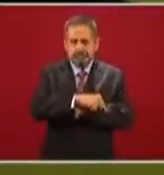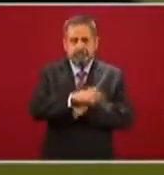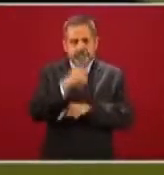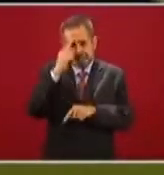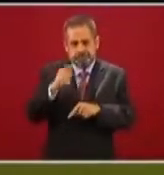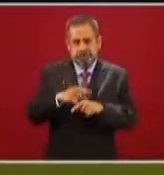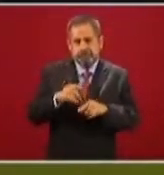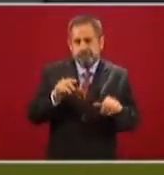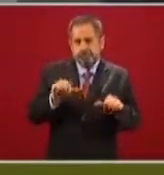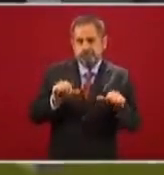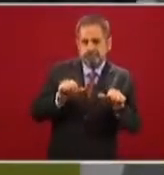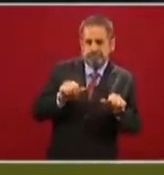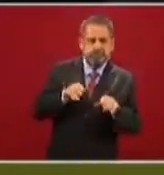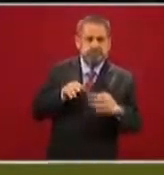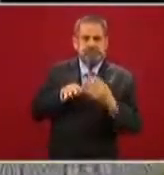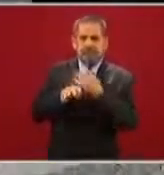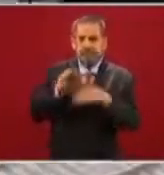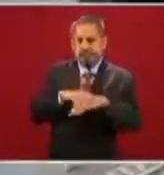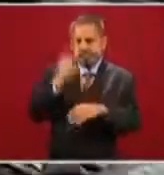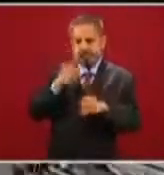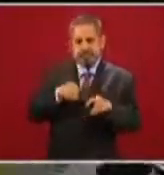el otro lado de la propia vía.